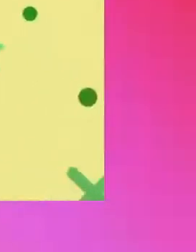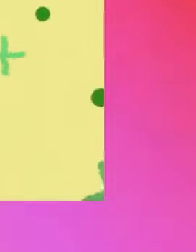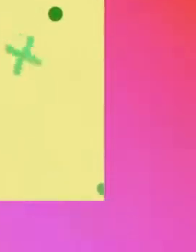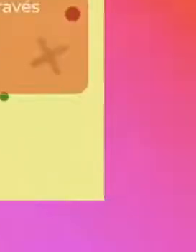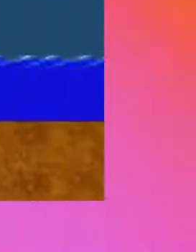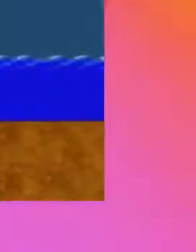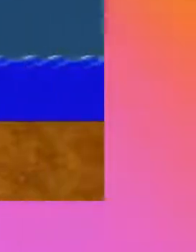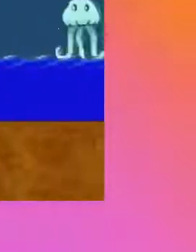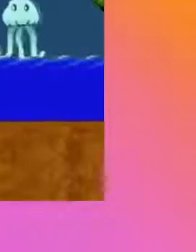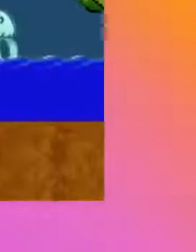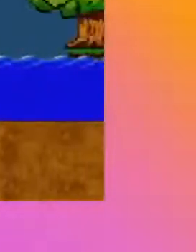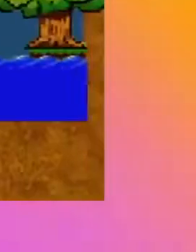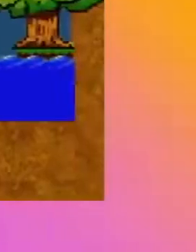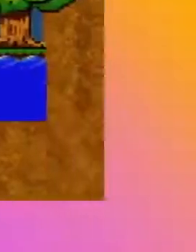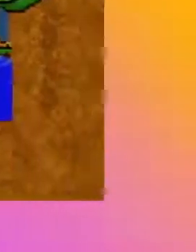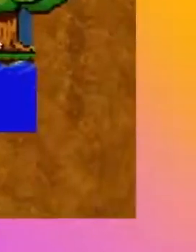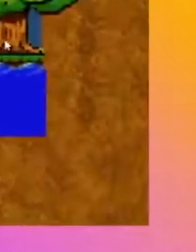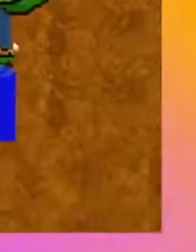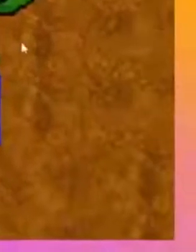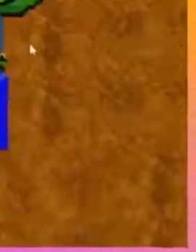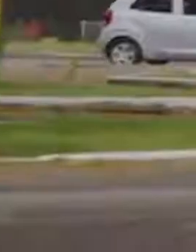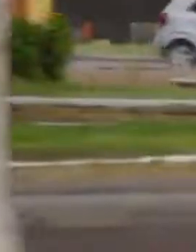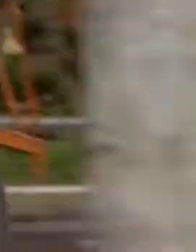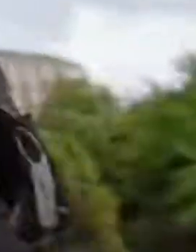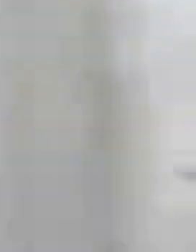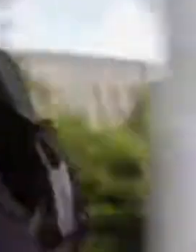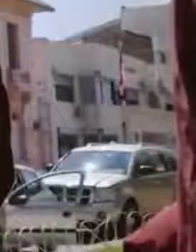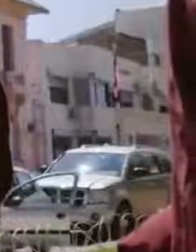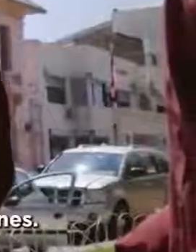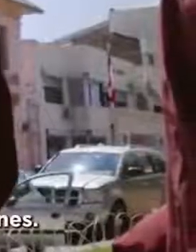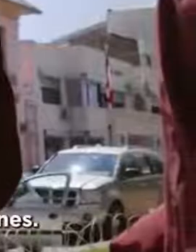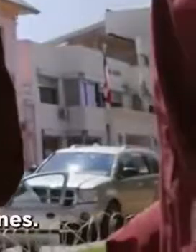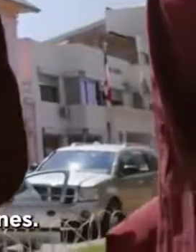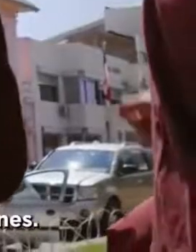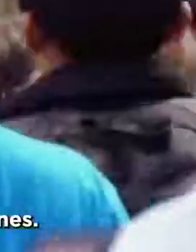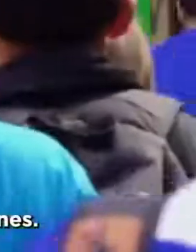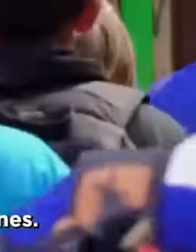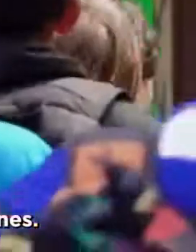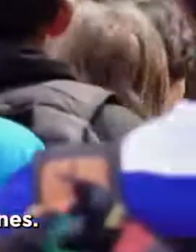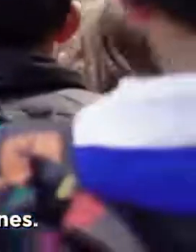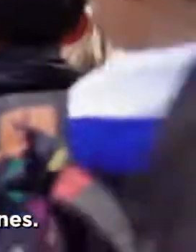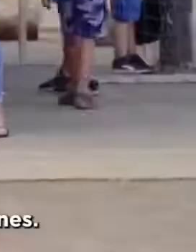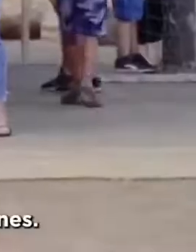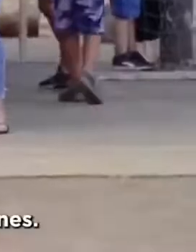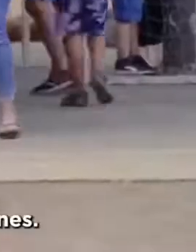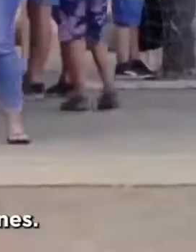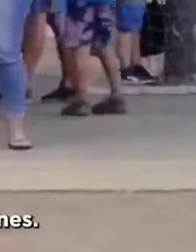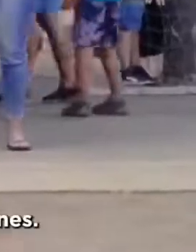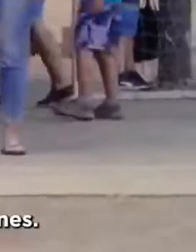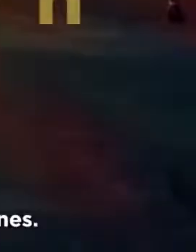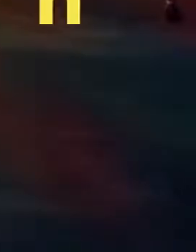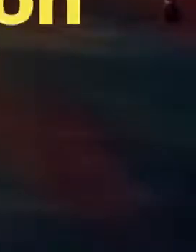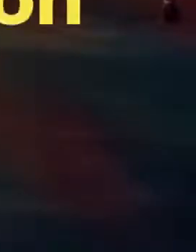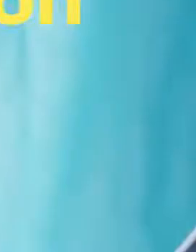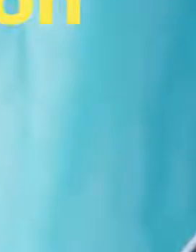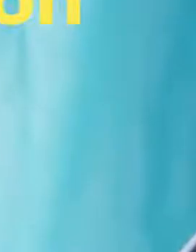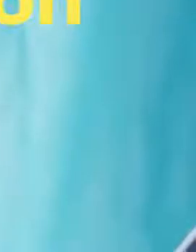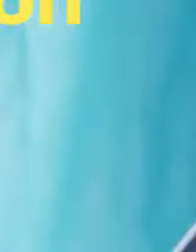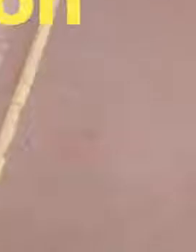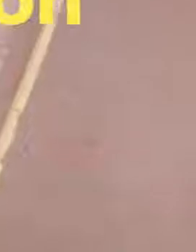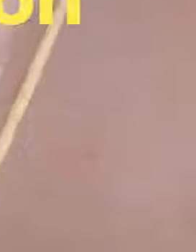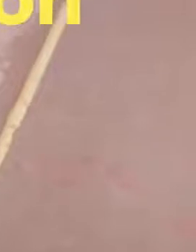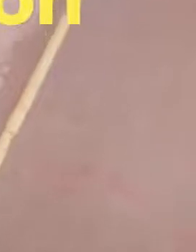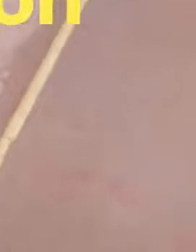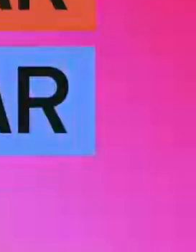Ahora aprendemos a leer con videojuegos. Los pequeños cambios hacen grandes transformaciones y eso